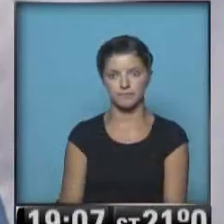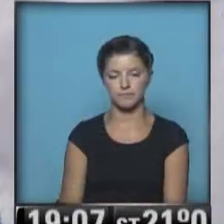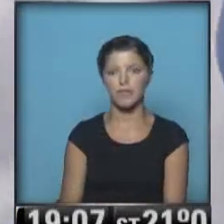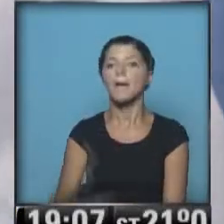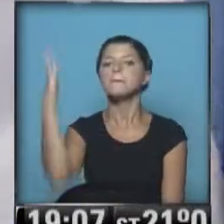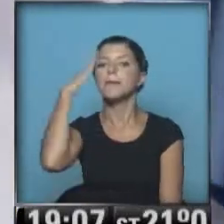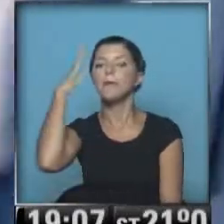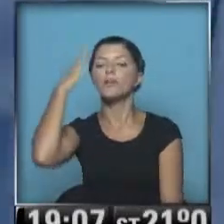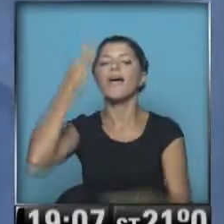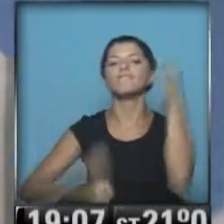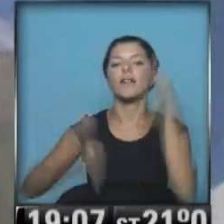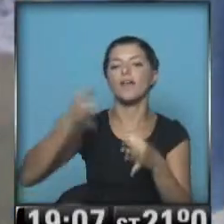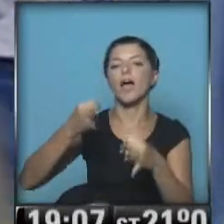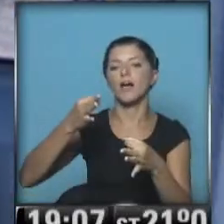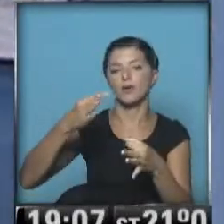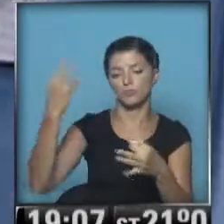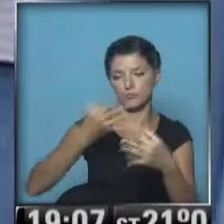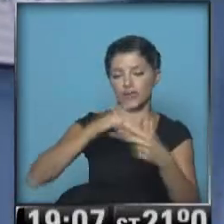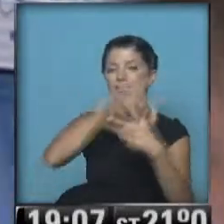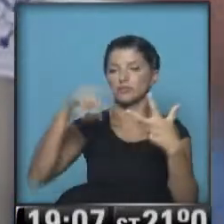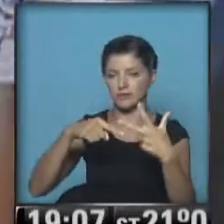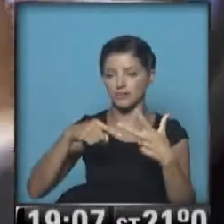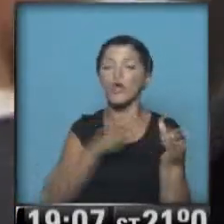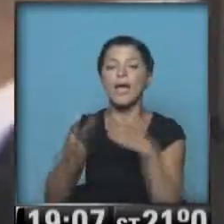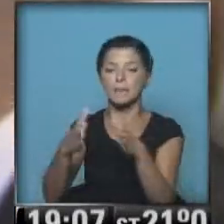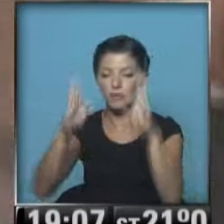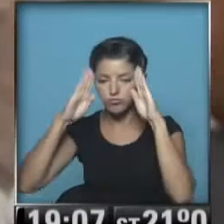Memoria, verdad y justicia, un camino hacia la identidad.